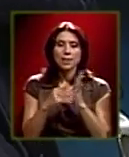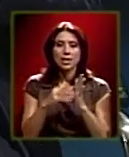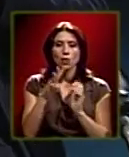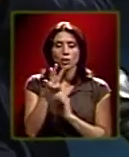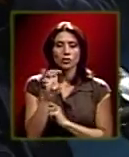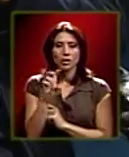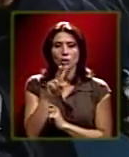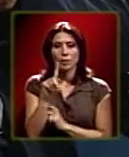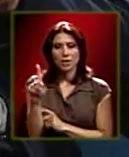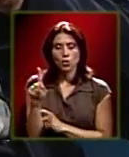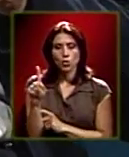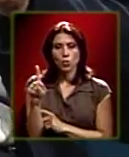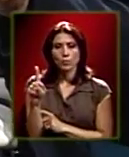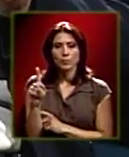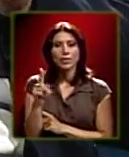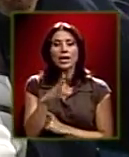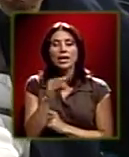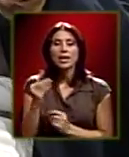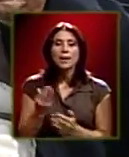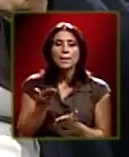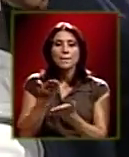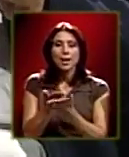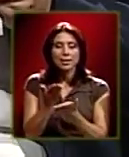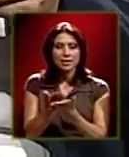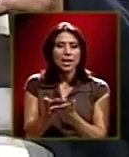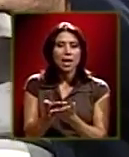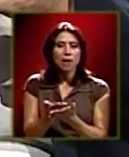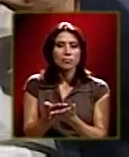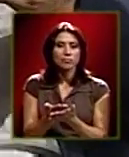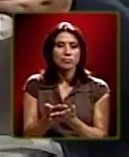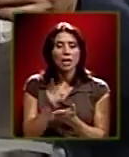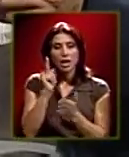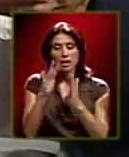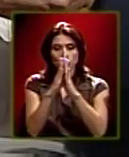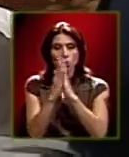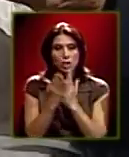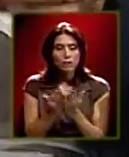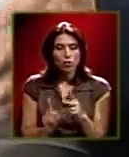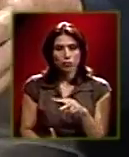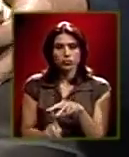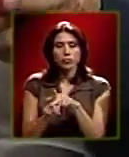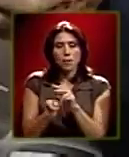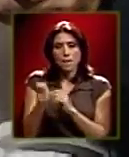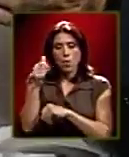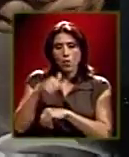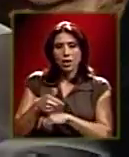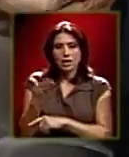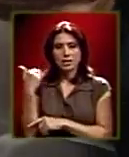1421 y plantea, es un libro de aparición reciente,